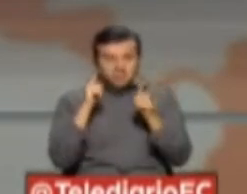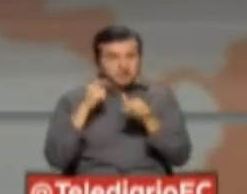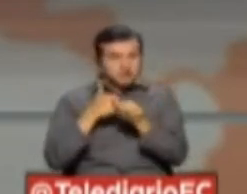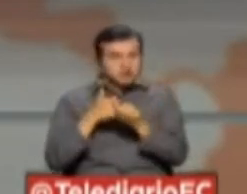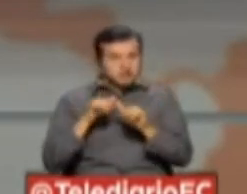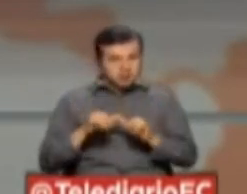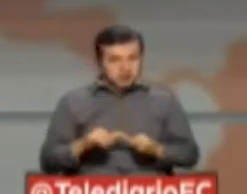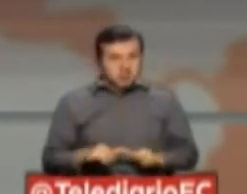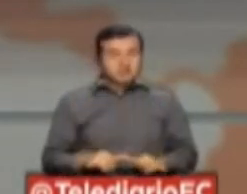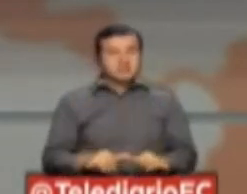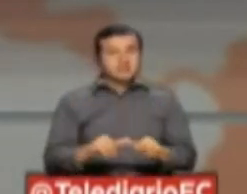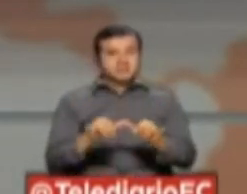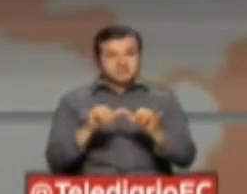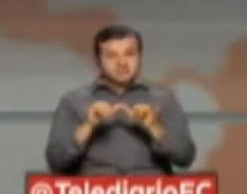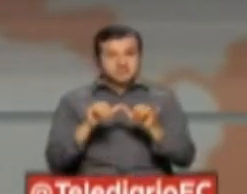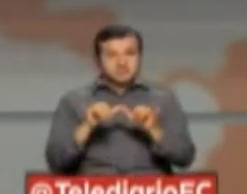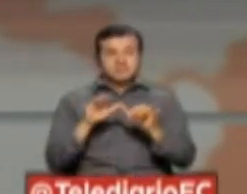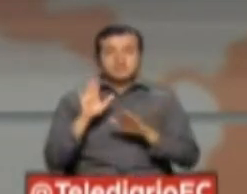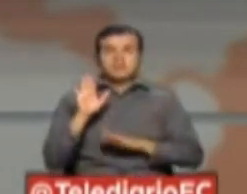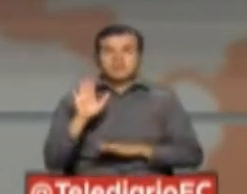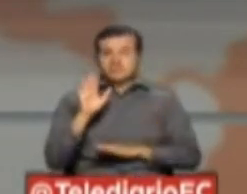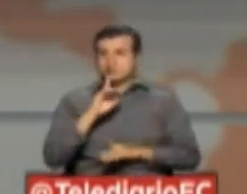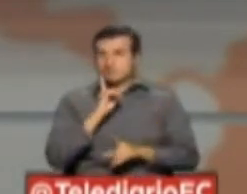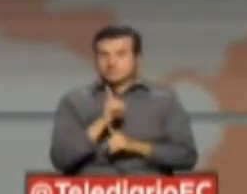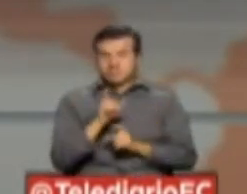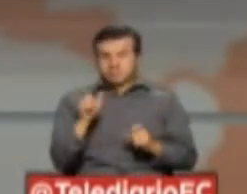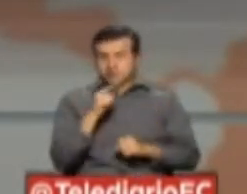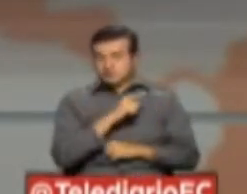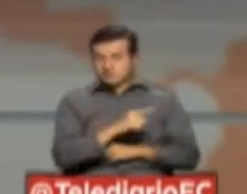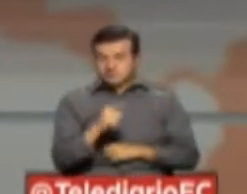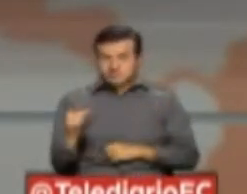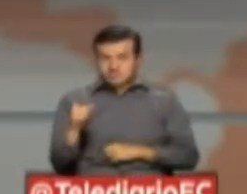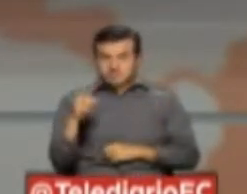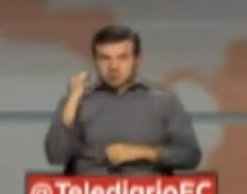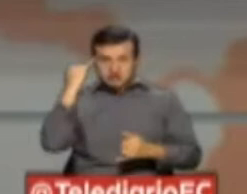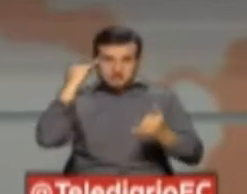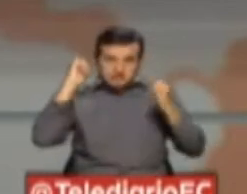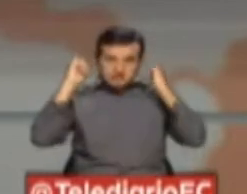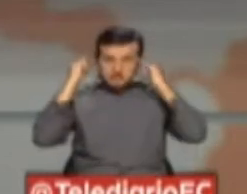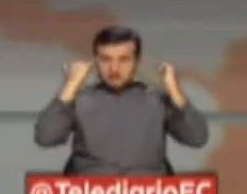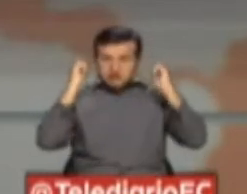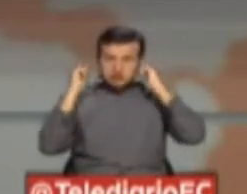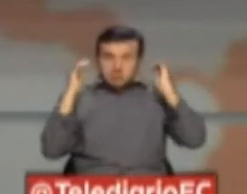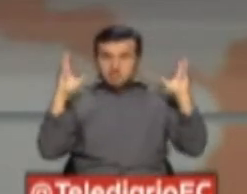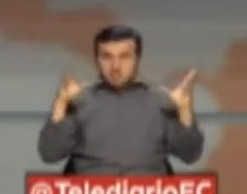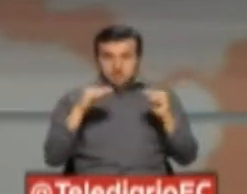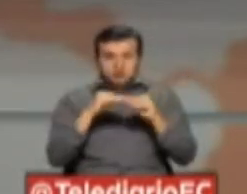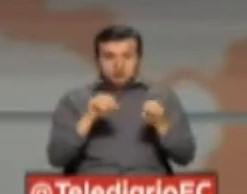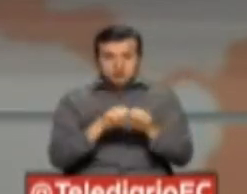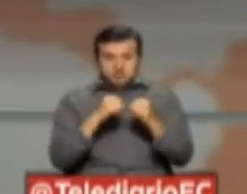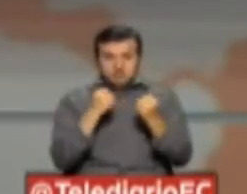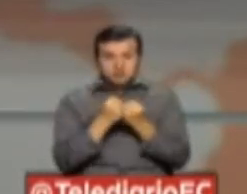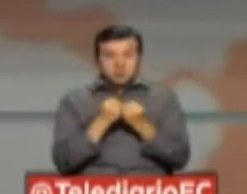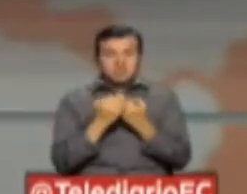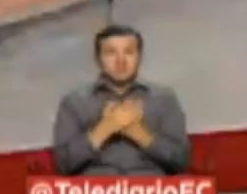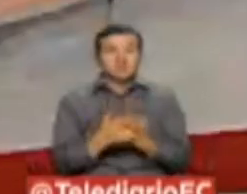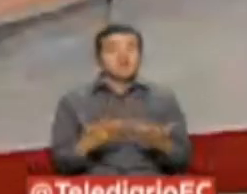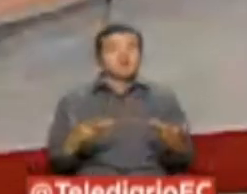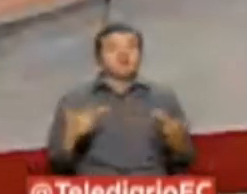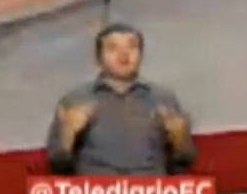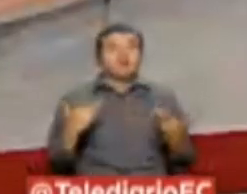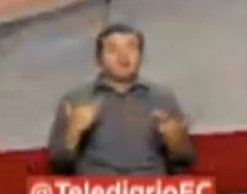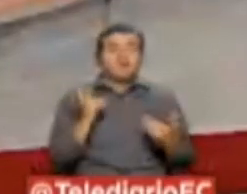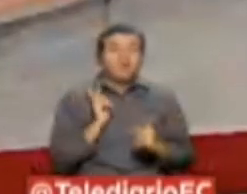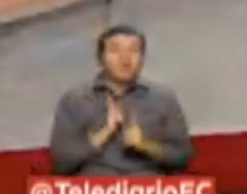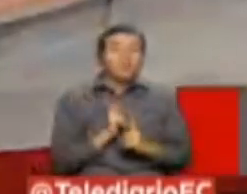lo que está sucediendo en el pacto para que esté esta idea de implicación de toda la sociedad no se quede tan solo en